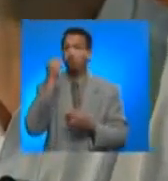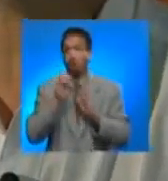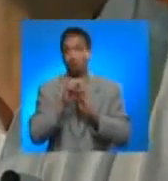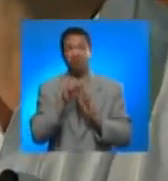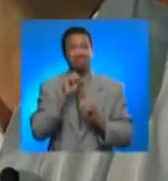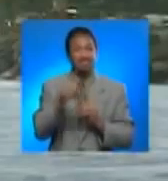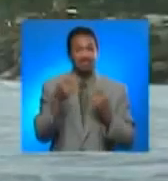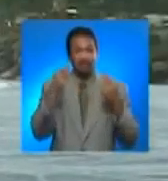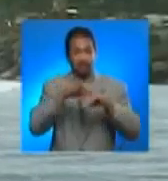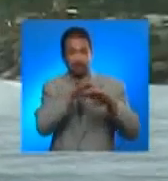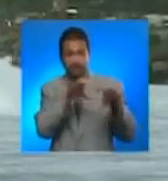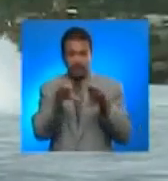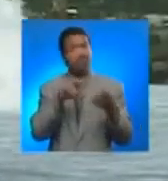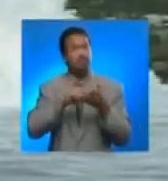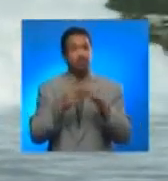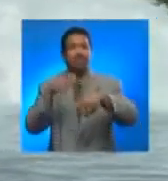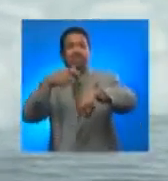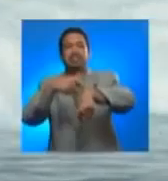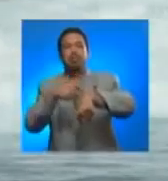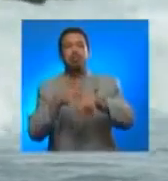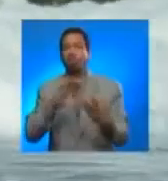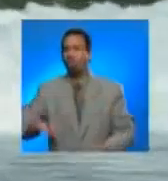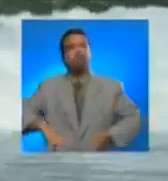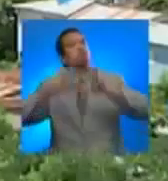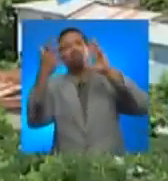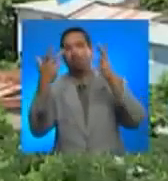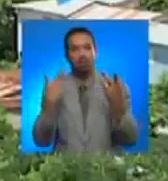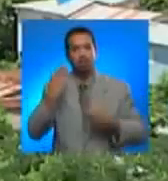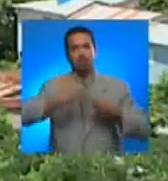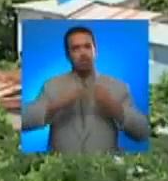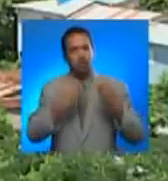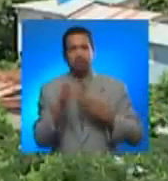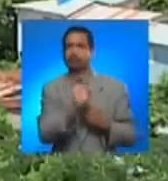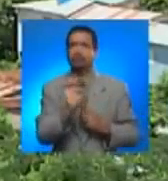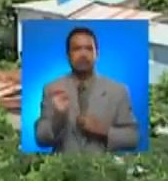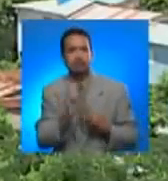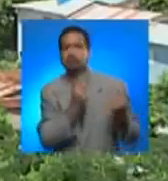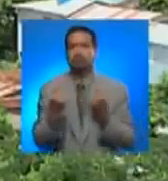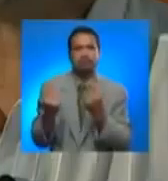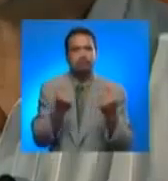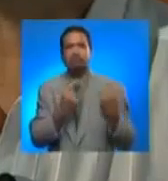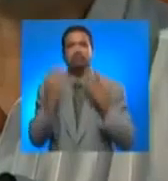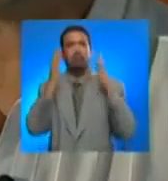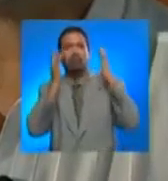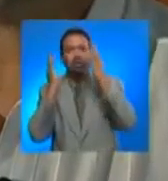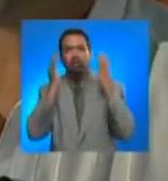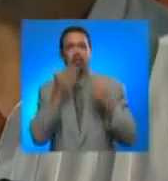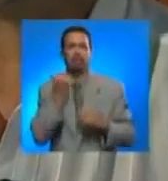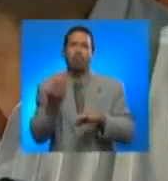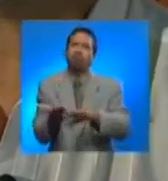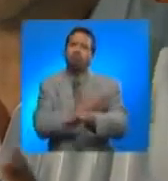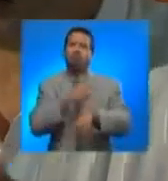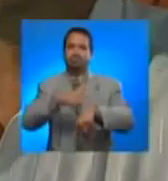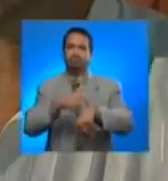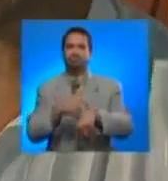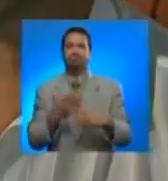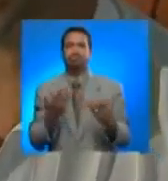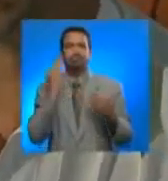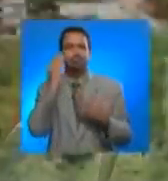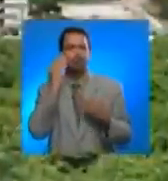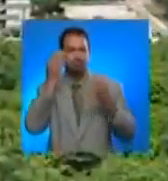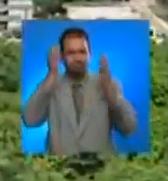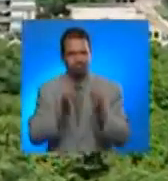sea que de antemano la gente sabe qué acción tomar cuando ocurre un terremoto o cuando hay una